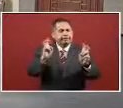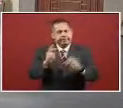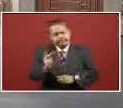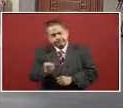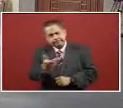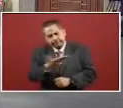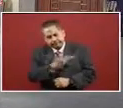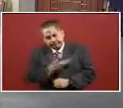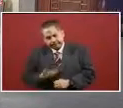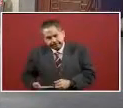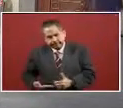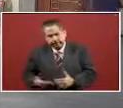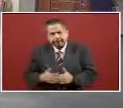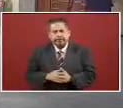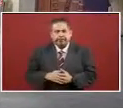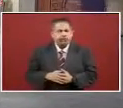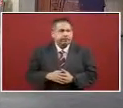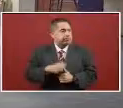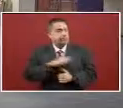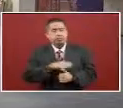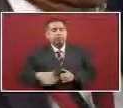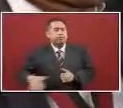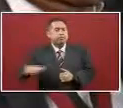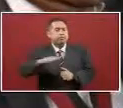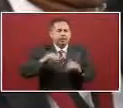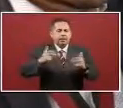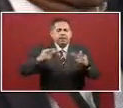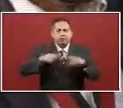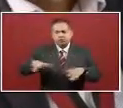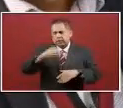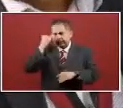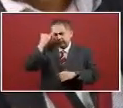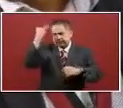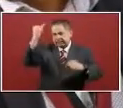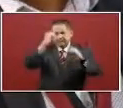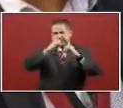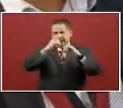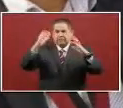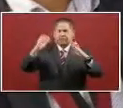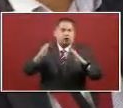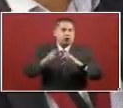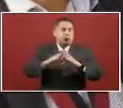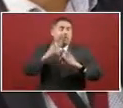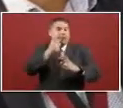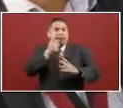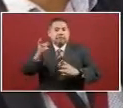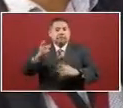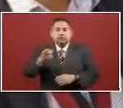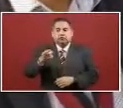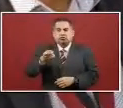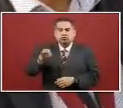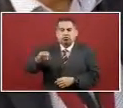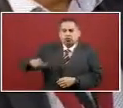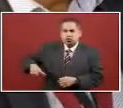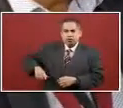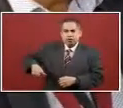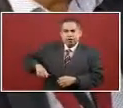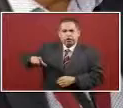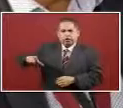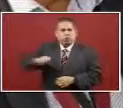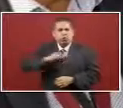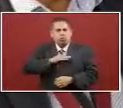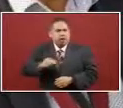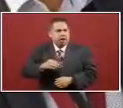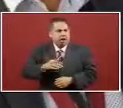Presidente, en el imaginario colectivo siempre ha estado esta visión de que los gobernantes